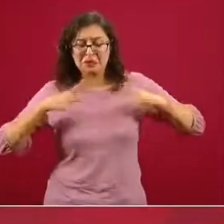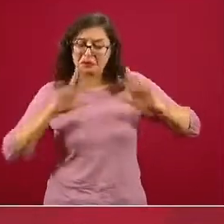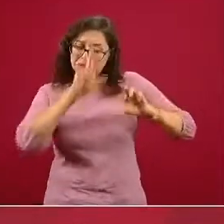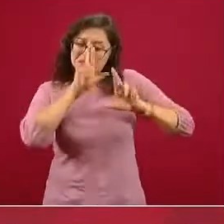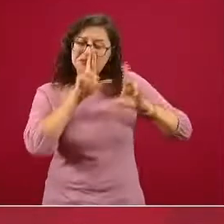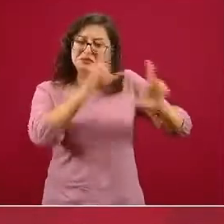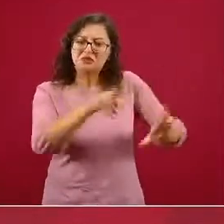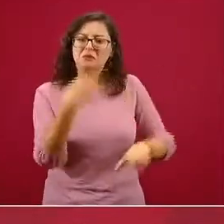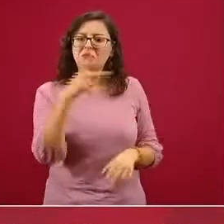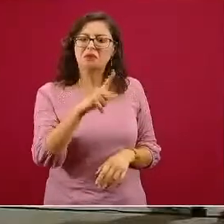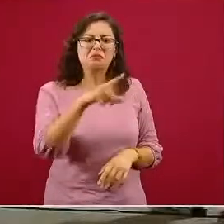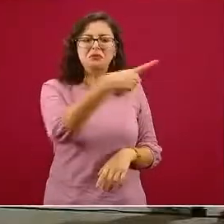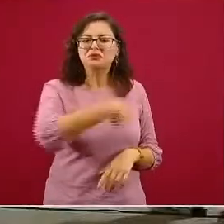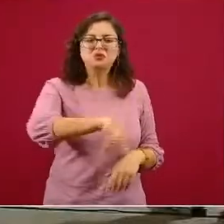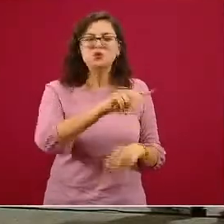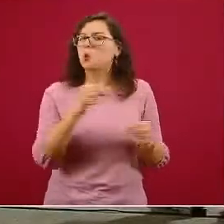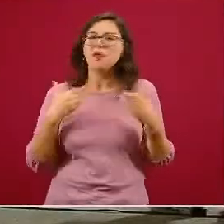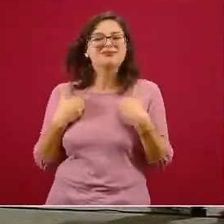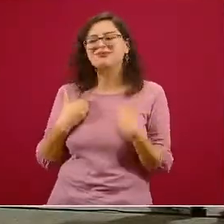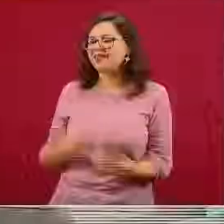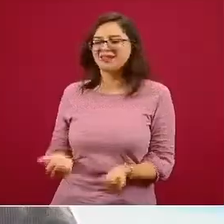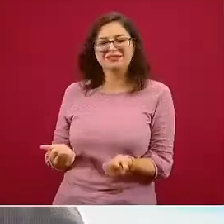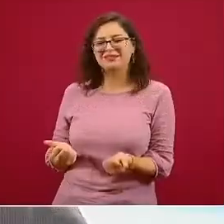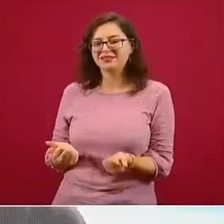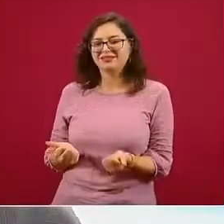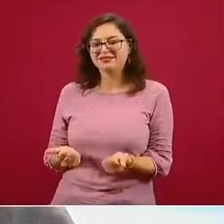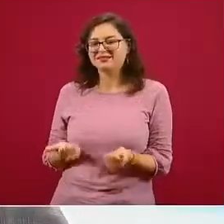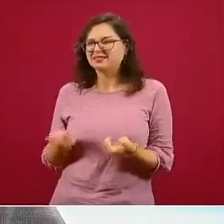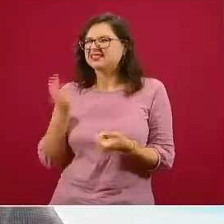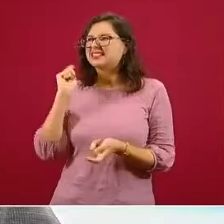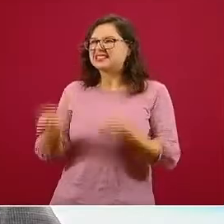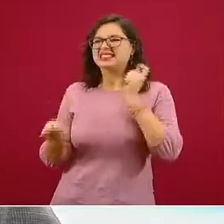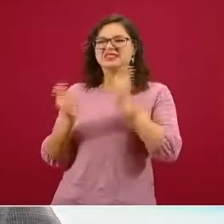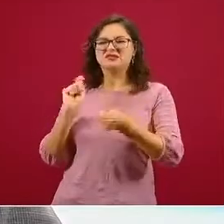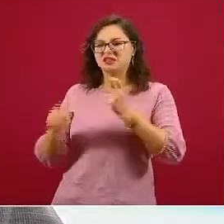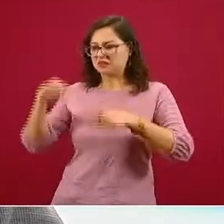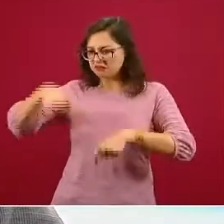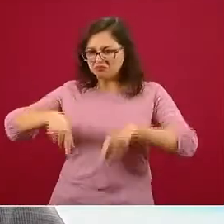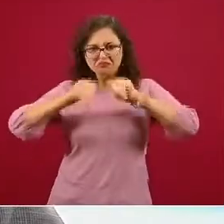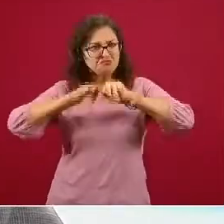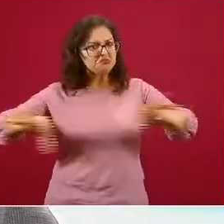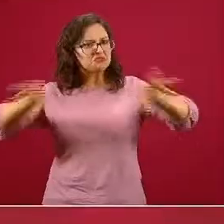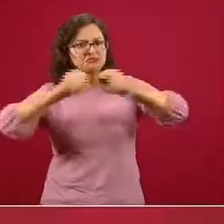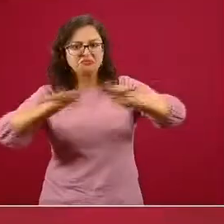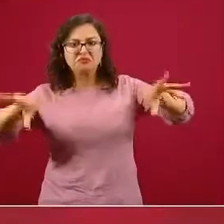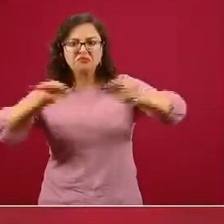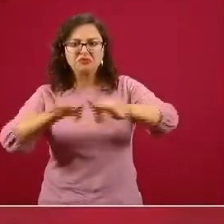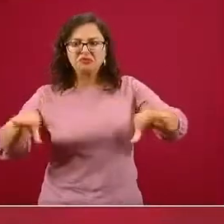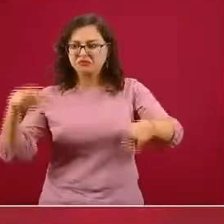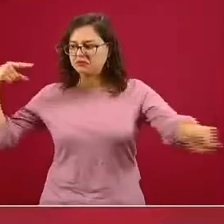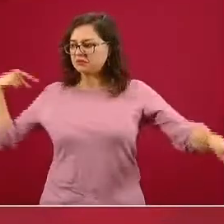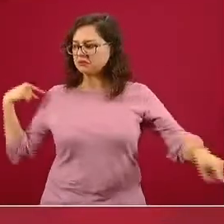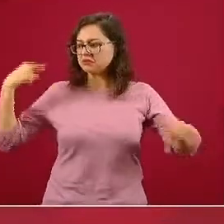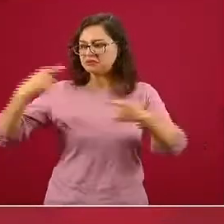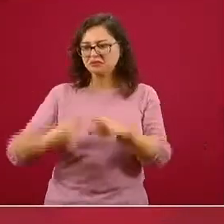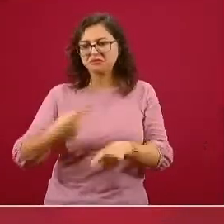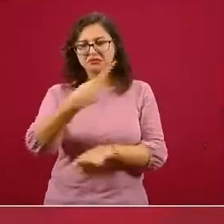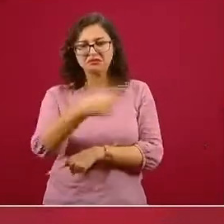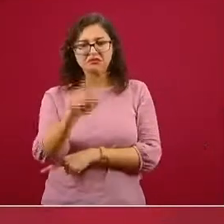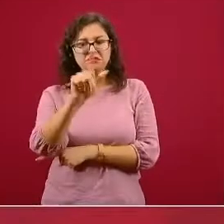alguna razón no han logrado identificar el mensaje que se transmite aquí desde hace